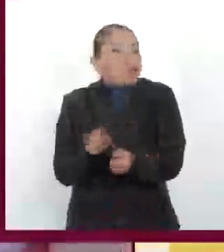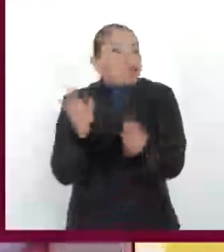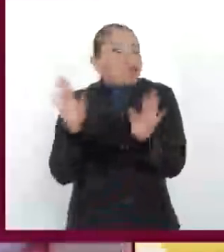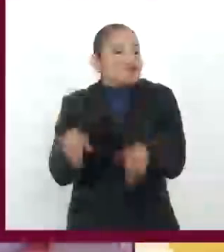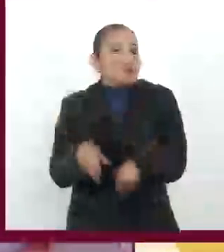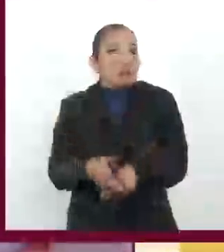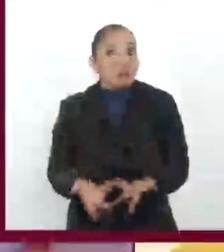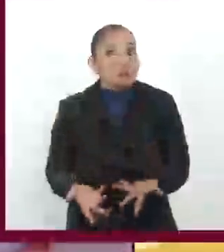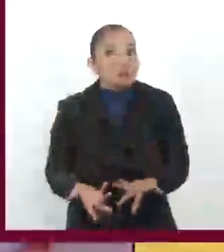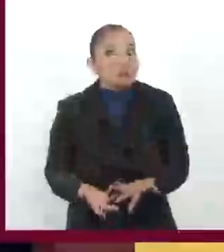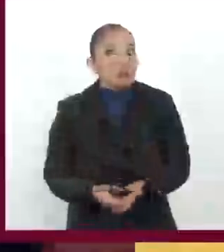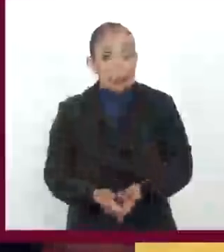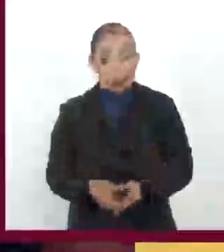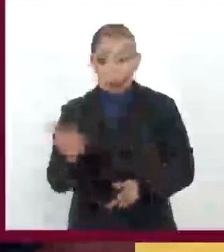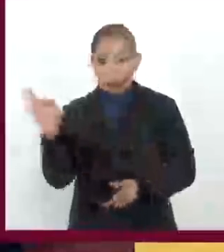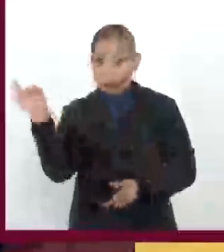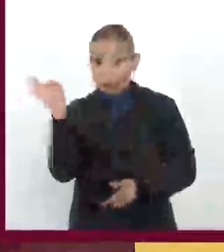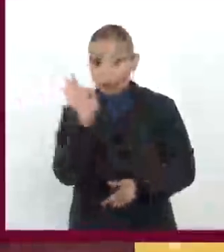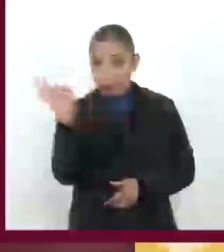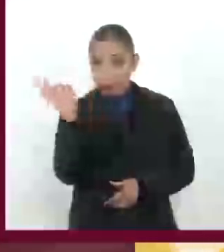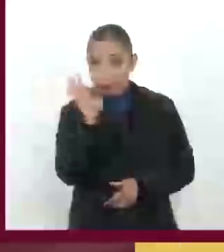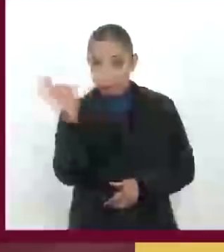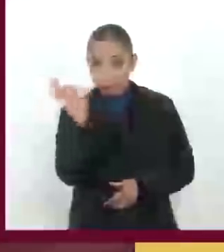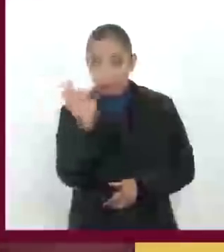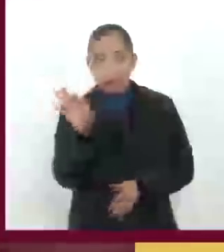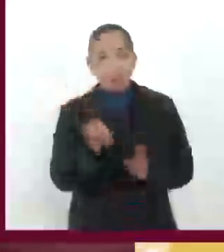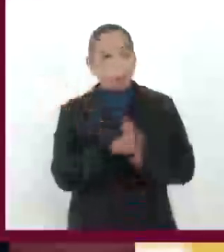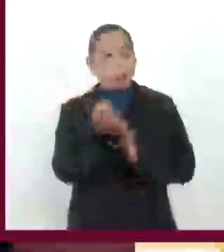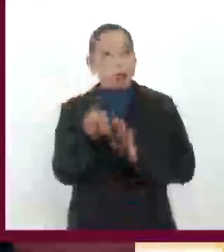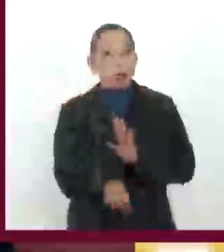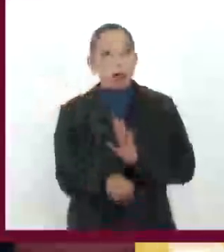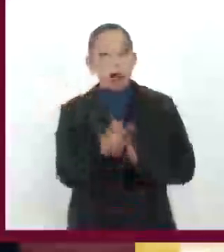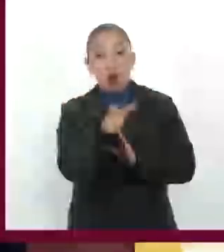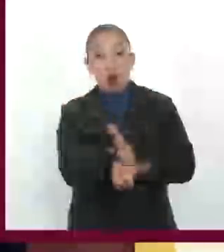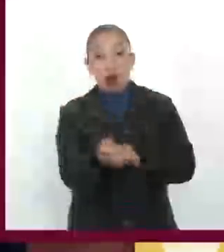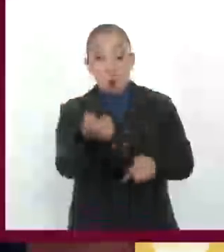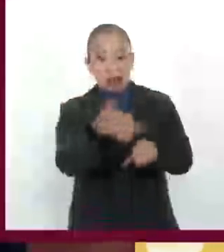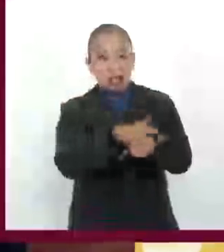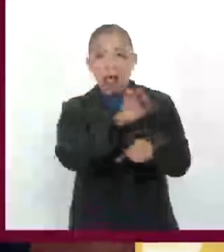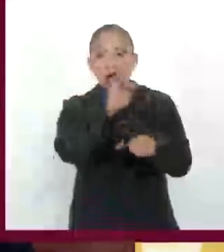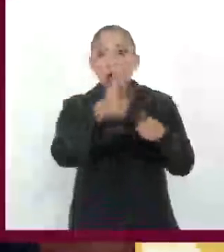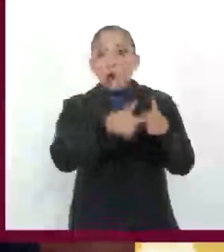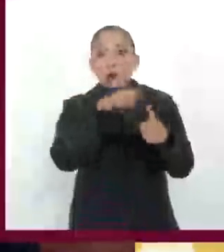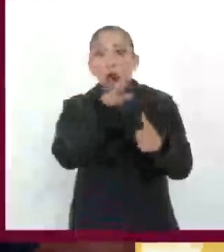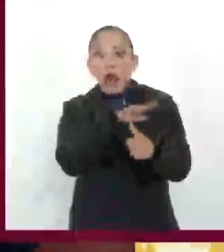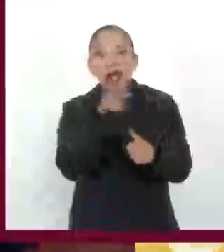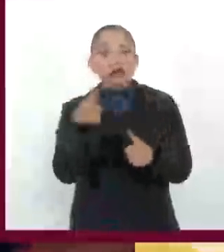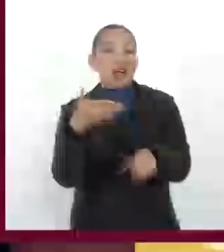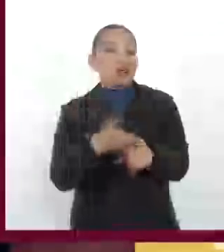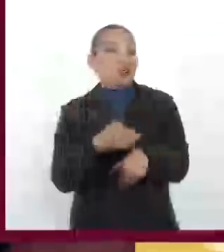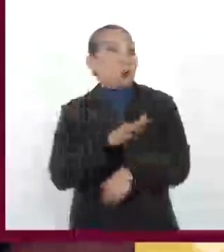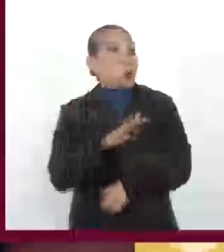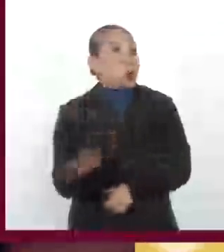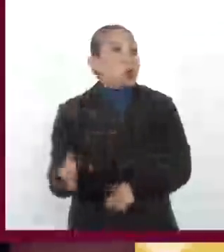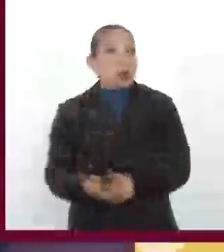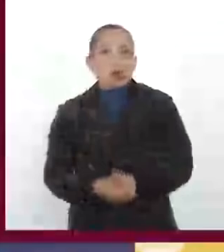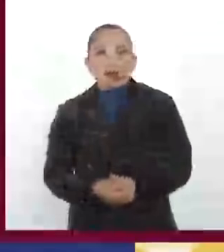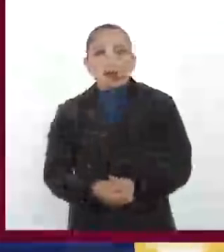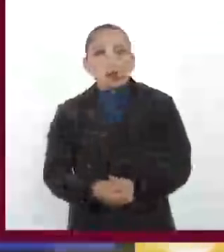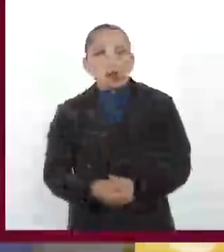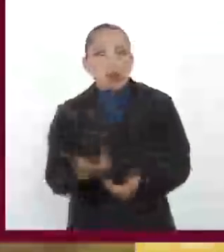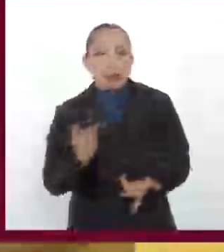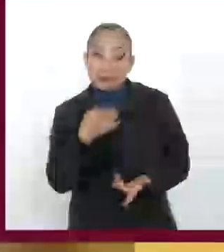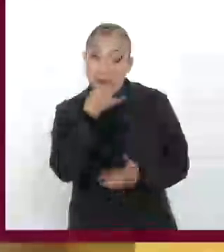la Constitución? Si se trata de infracciones de carácter administrativo, pues las sanciones suelen